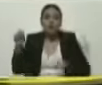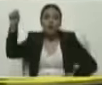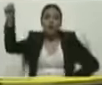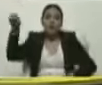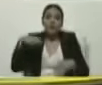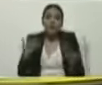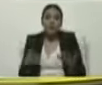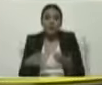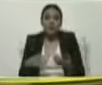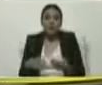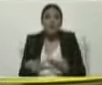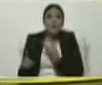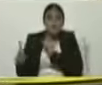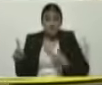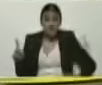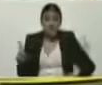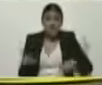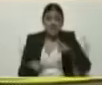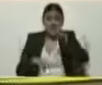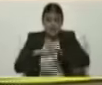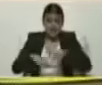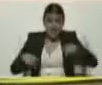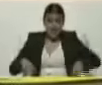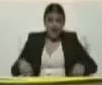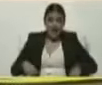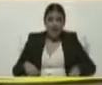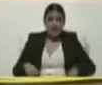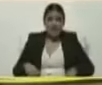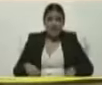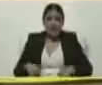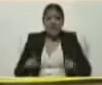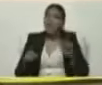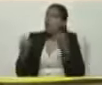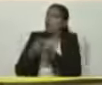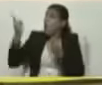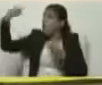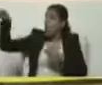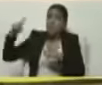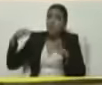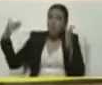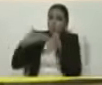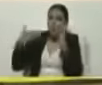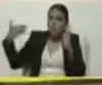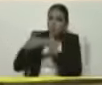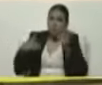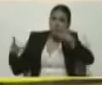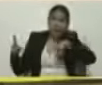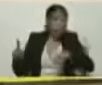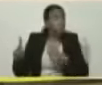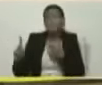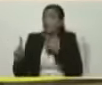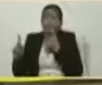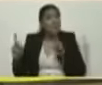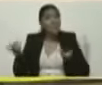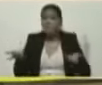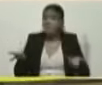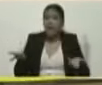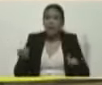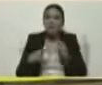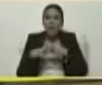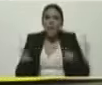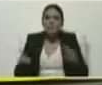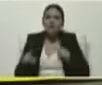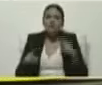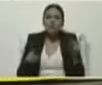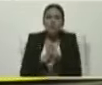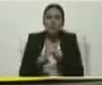Ser presidente y estar sentado en esta silla con Goliat apuntando sus misiles no es fácil, pero yo llevo la